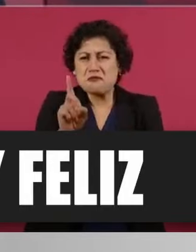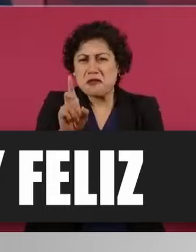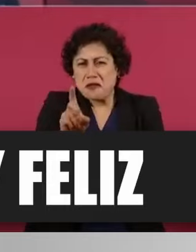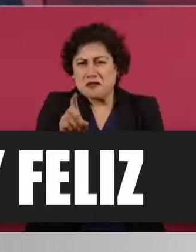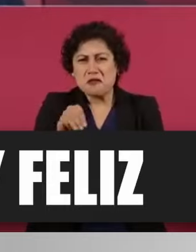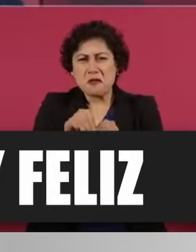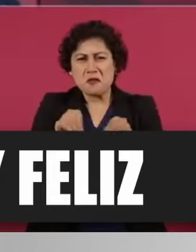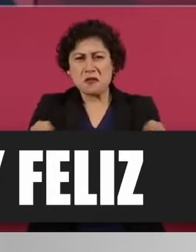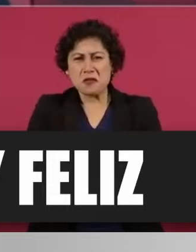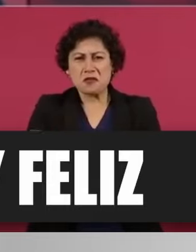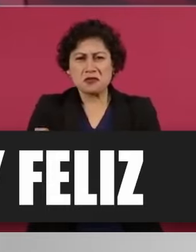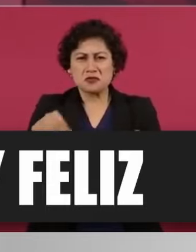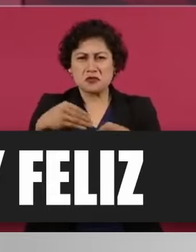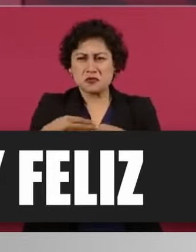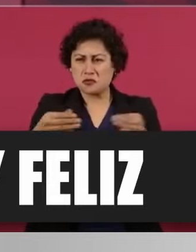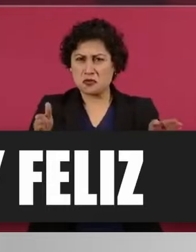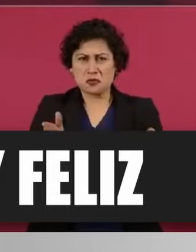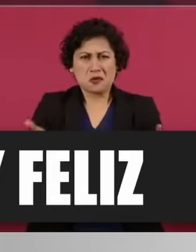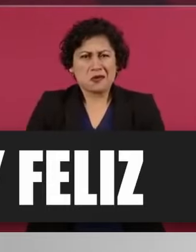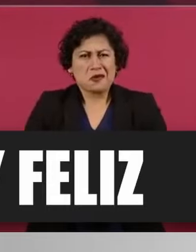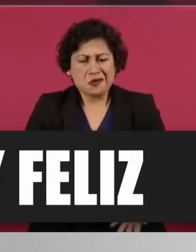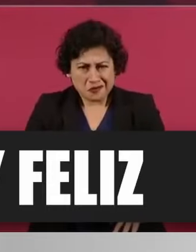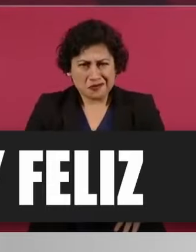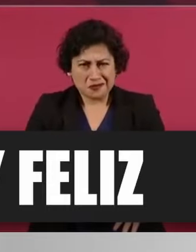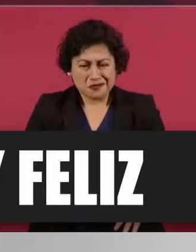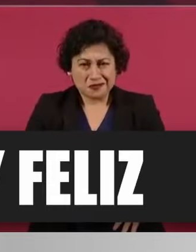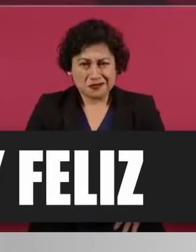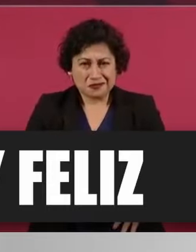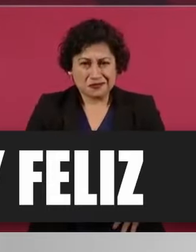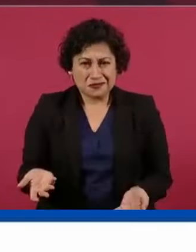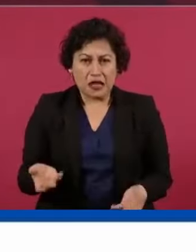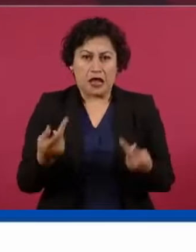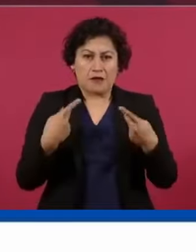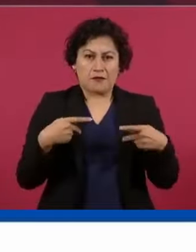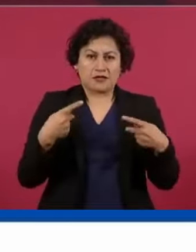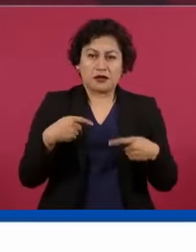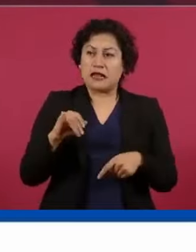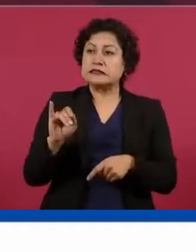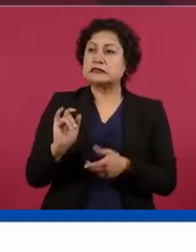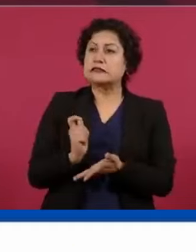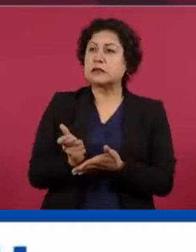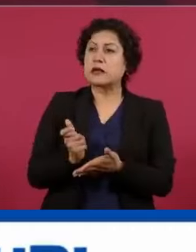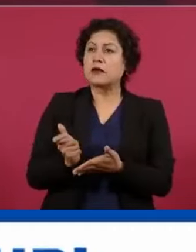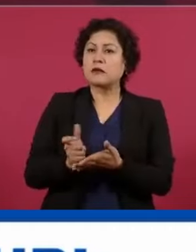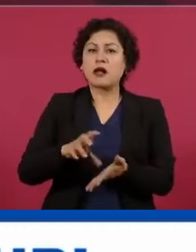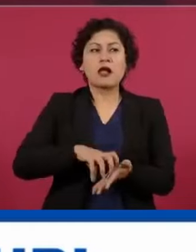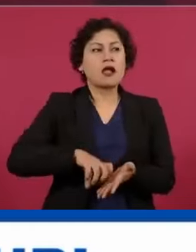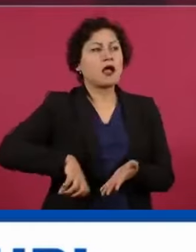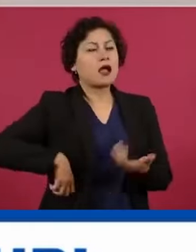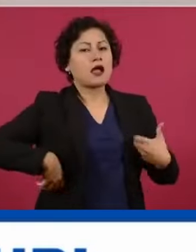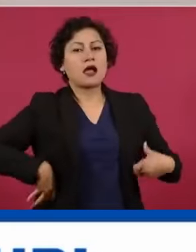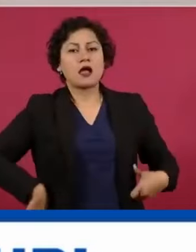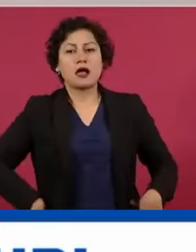lejos completamente. Por eso tantos departamentos abandonados, porque no era resolver